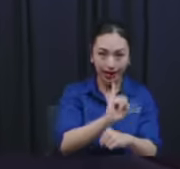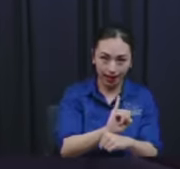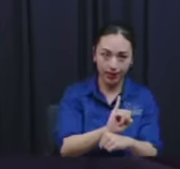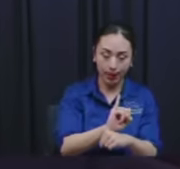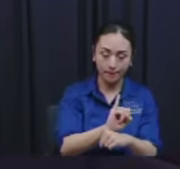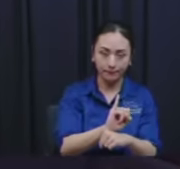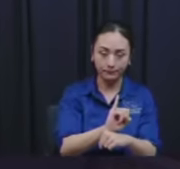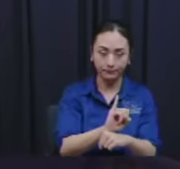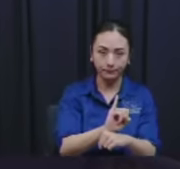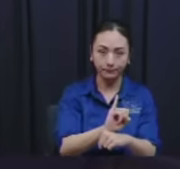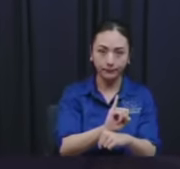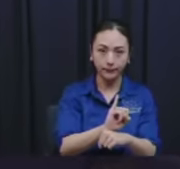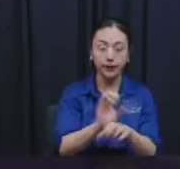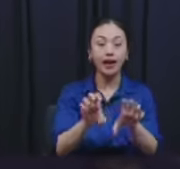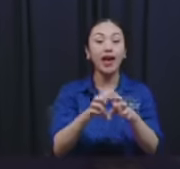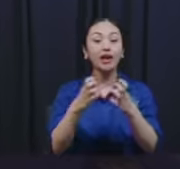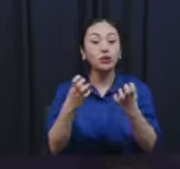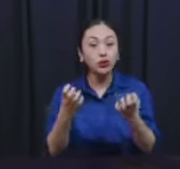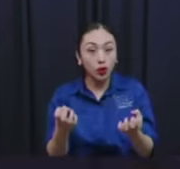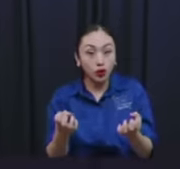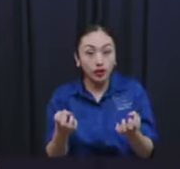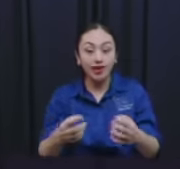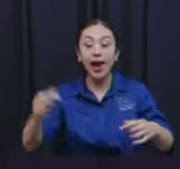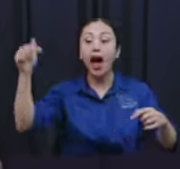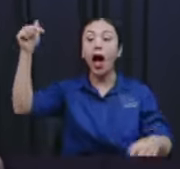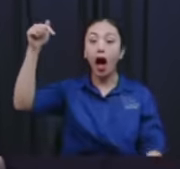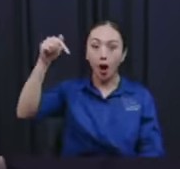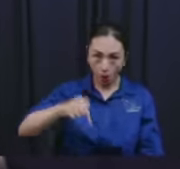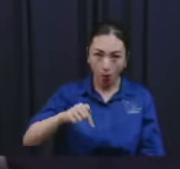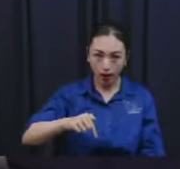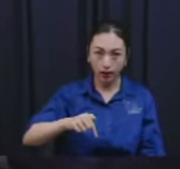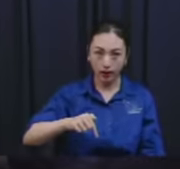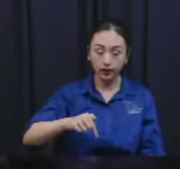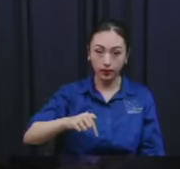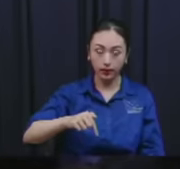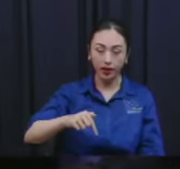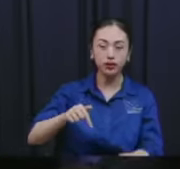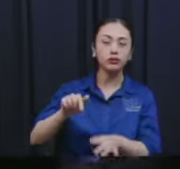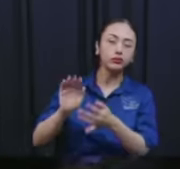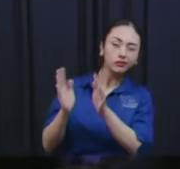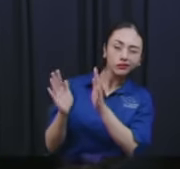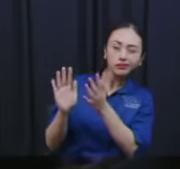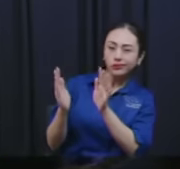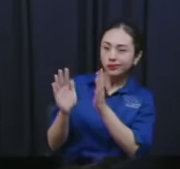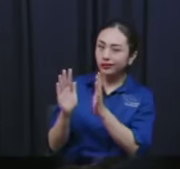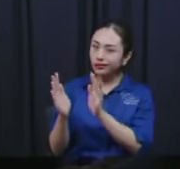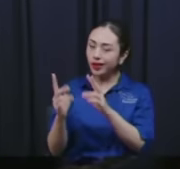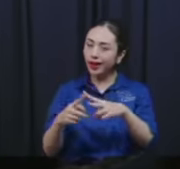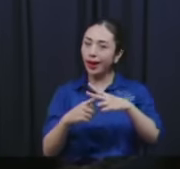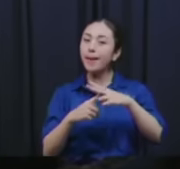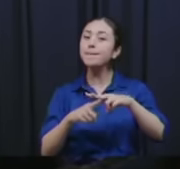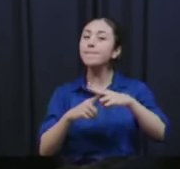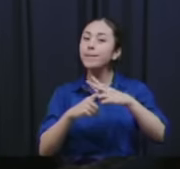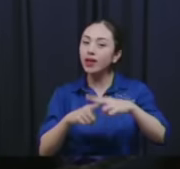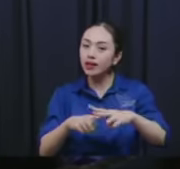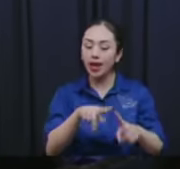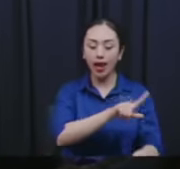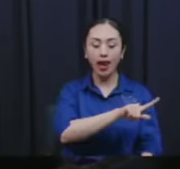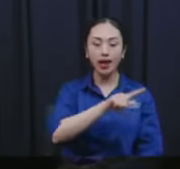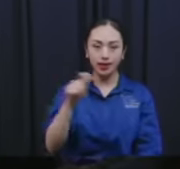70 de Daniel ent lo que está pasando ahorita parecería ser el inicio de esa